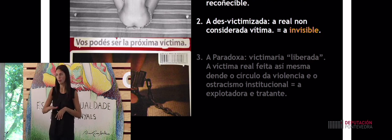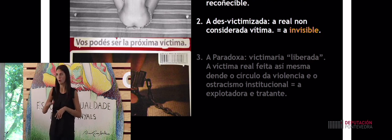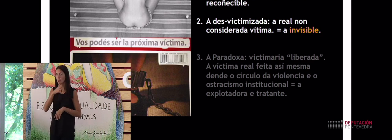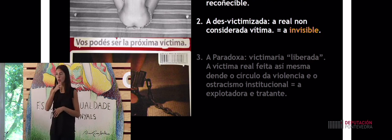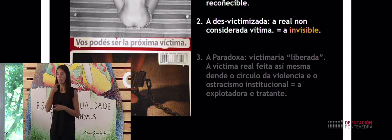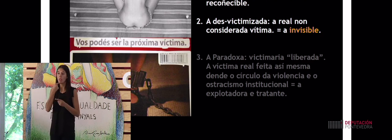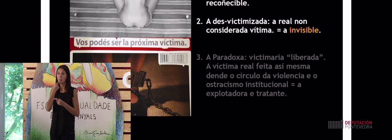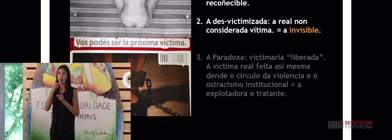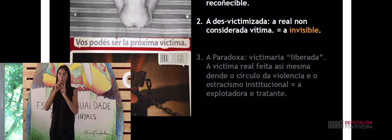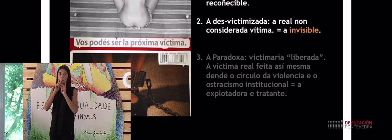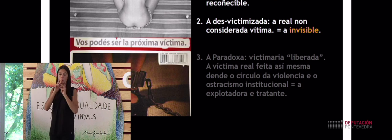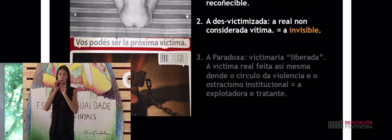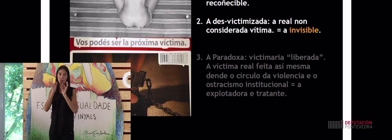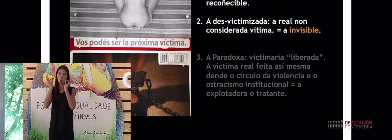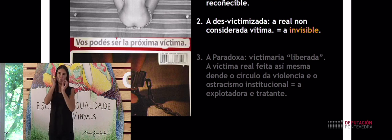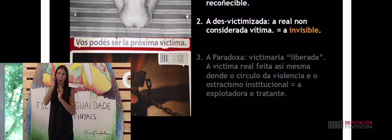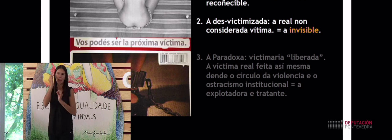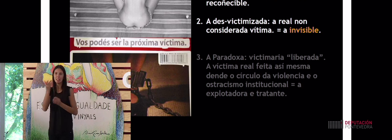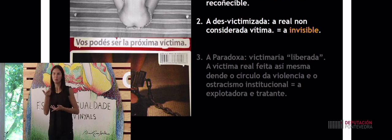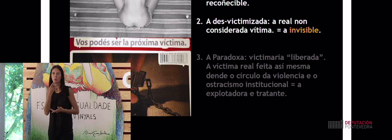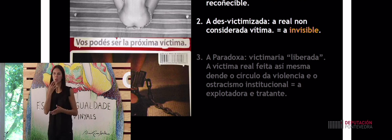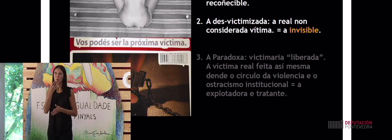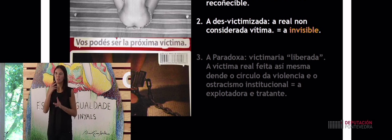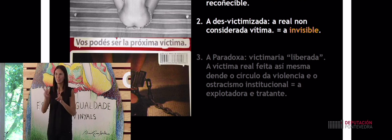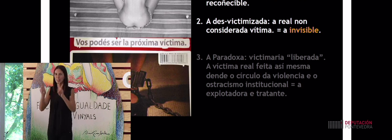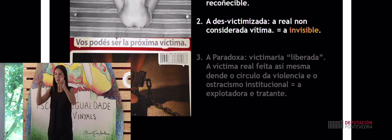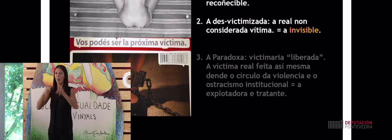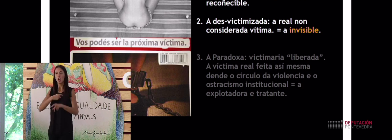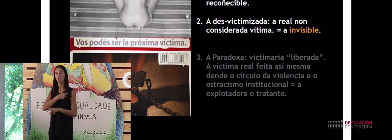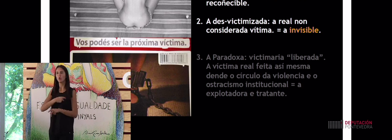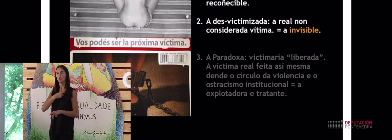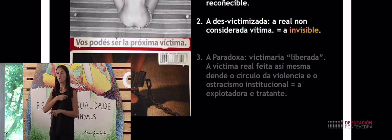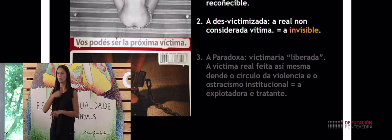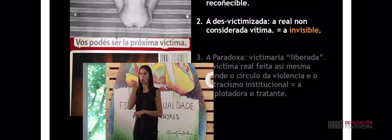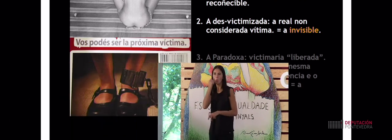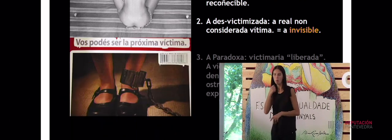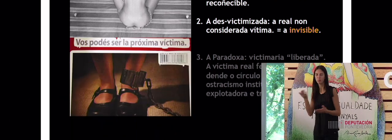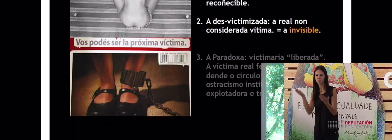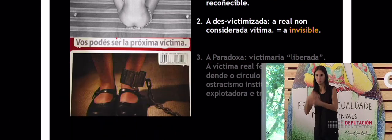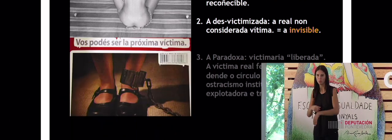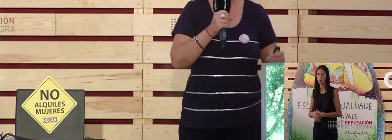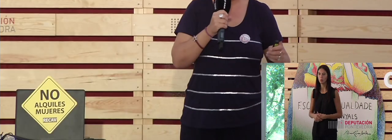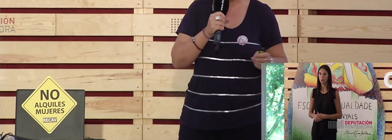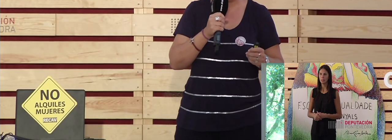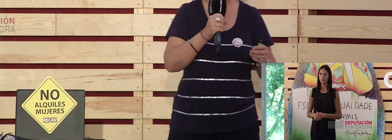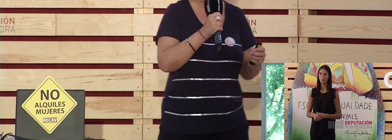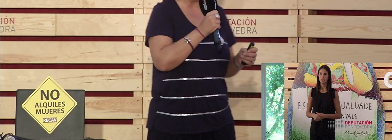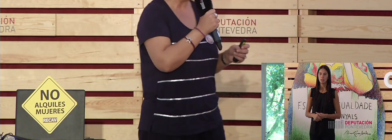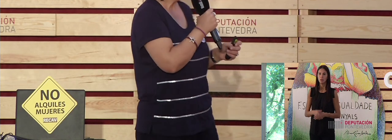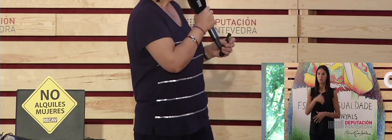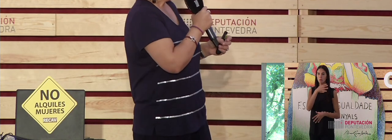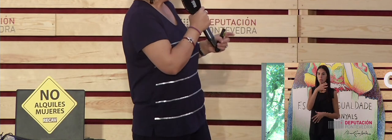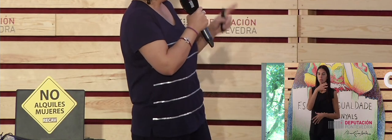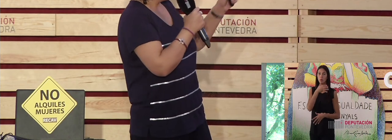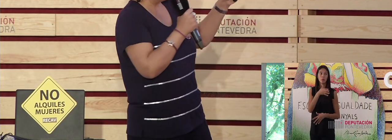mulleres non somos moi dadas á comisión de delitos. Pasa por algo, evidentemente, hai unha socialización que está